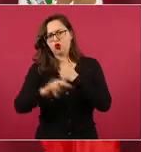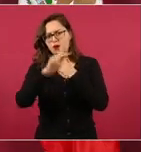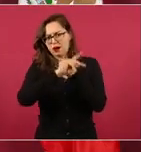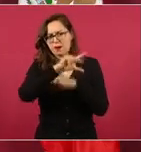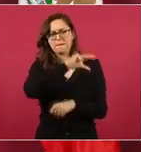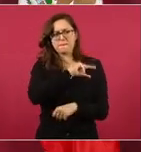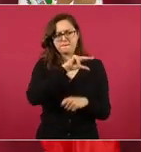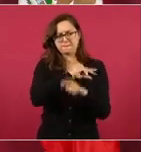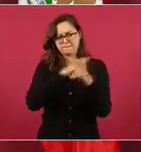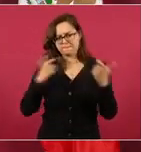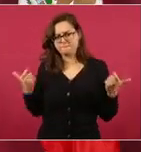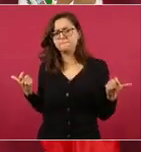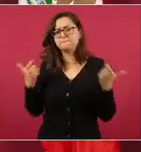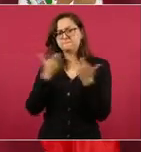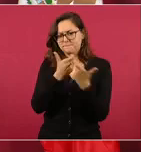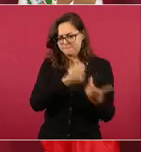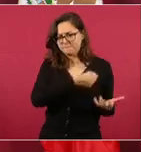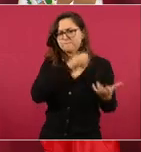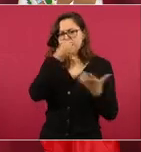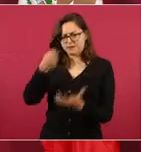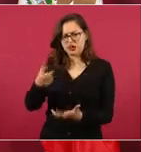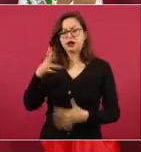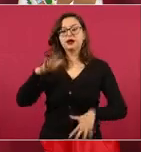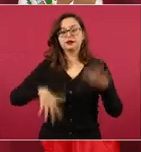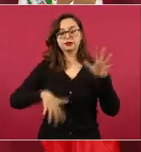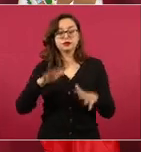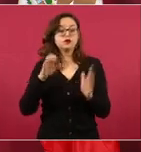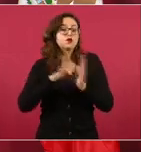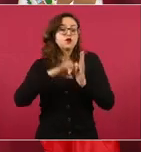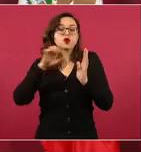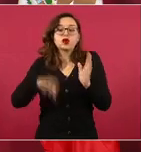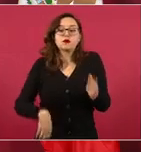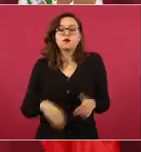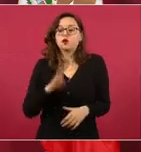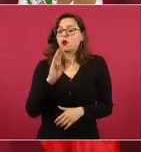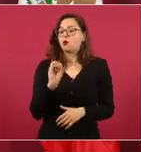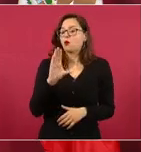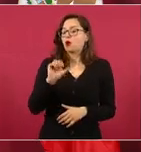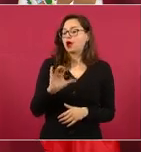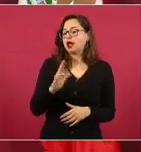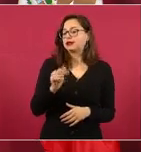ahí cerca de Boca de Chila está un hotel que acaban de construir,